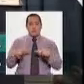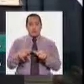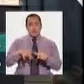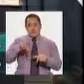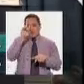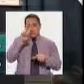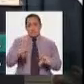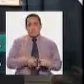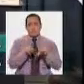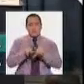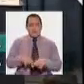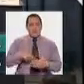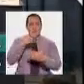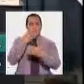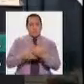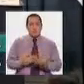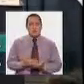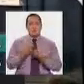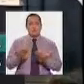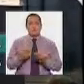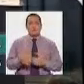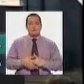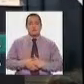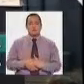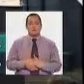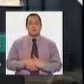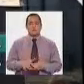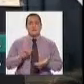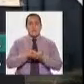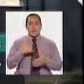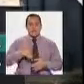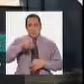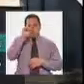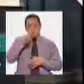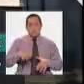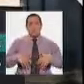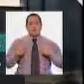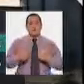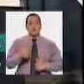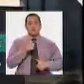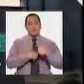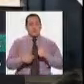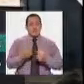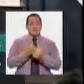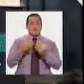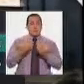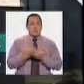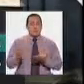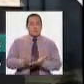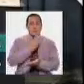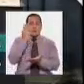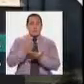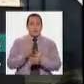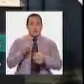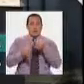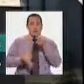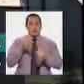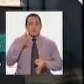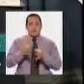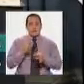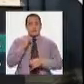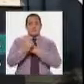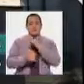han evaluado la circunstancia de que el Perú podría sufrir algunas repercusiones legales, no solo legales,